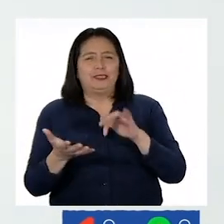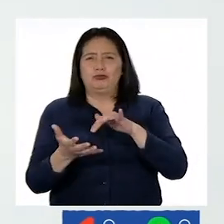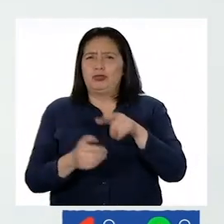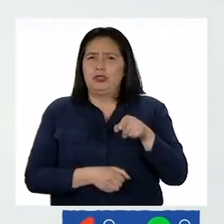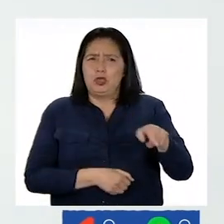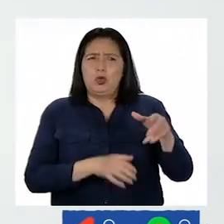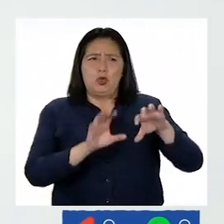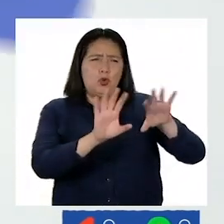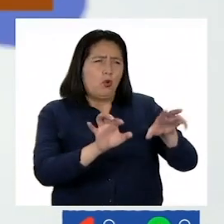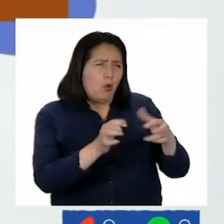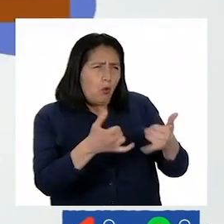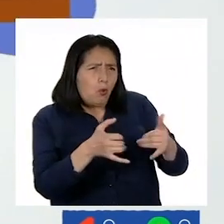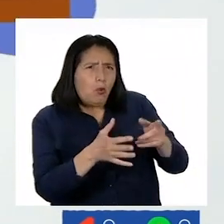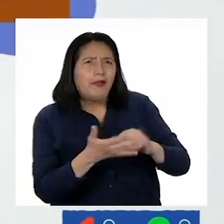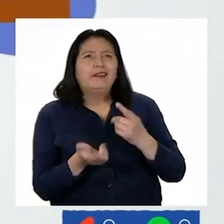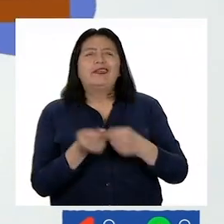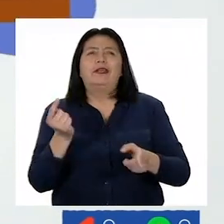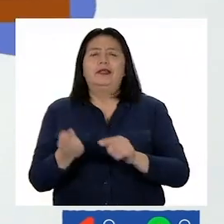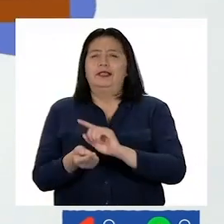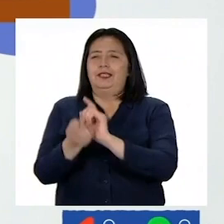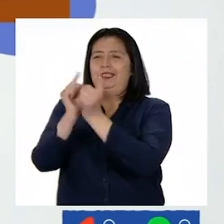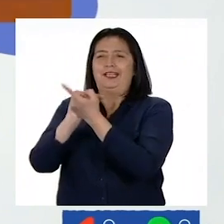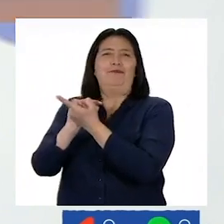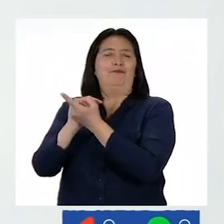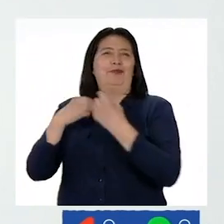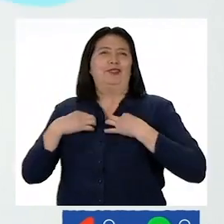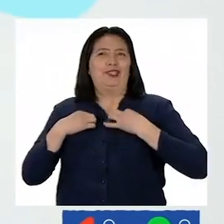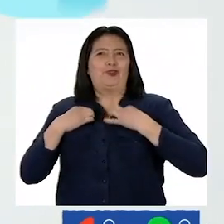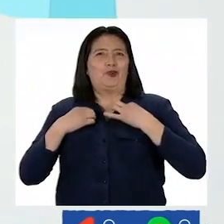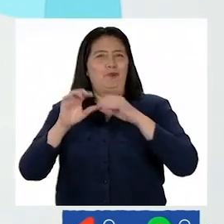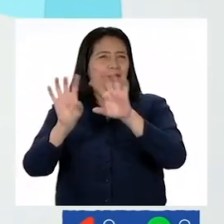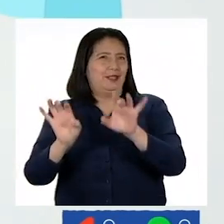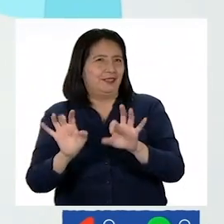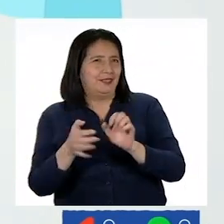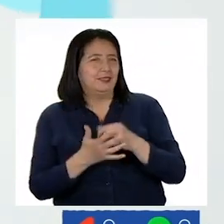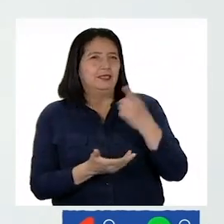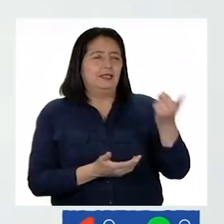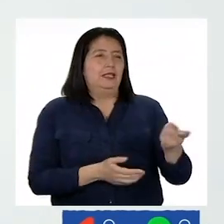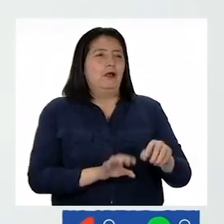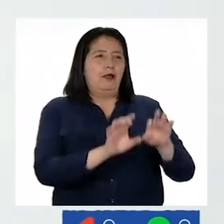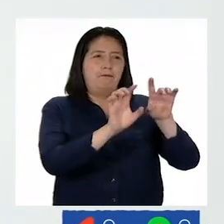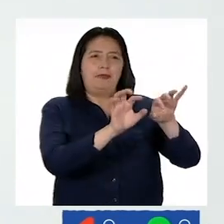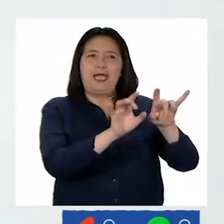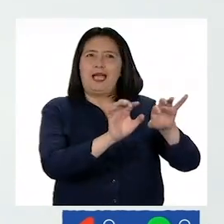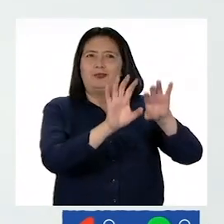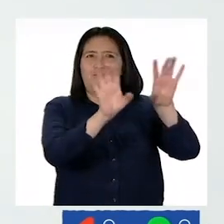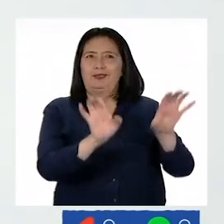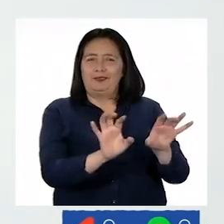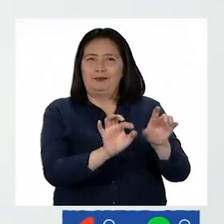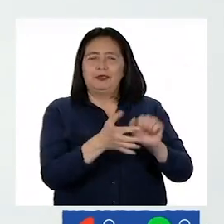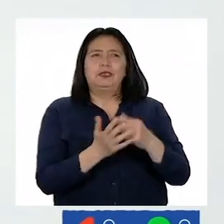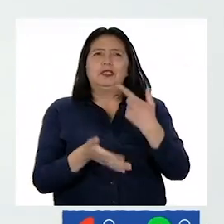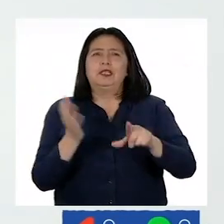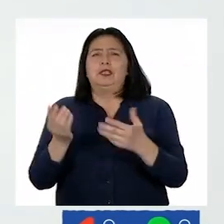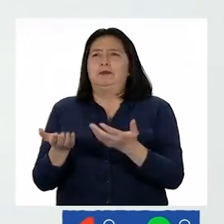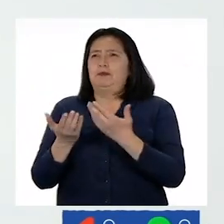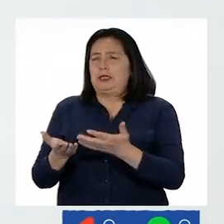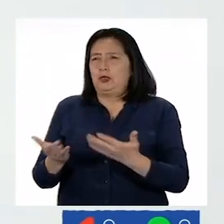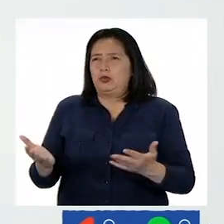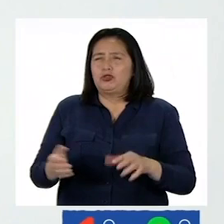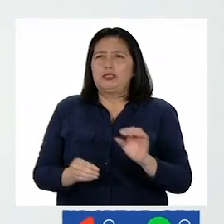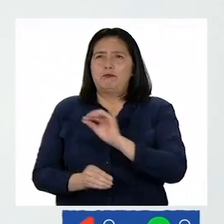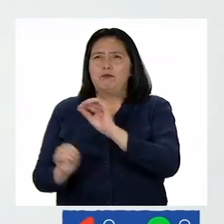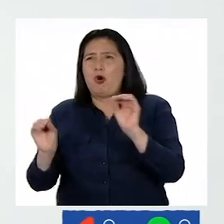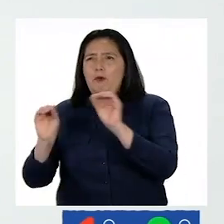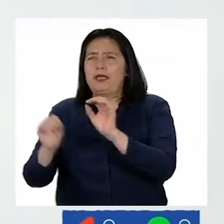Estos juegos eran el cambiador de ropa virtual, el piano virtual, los elementos para mover objetos y